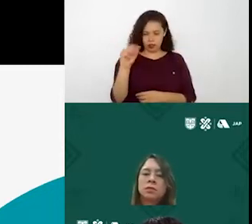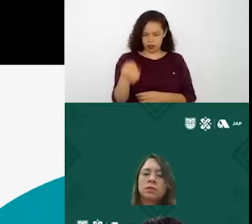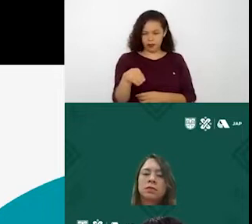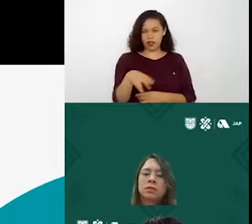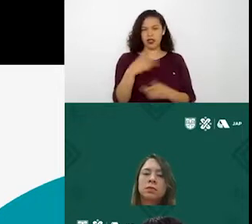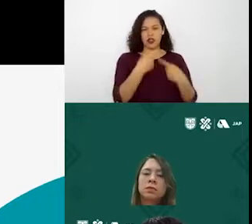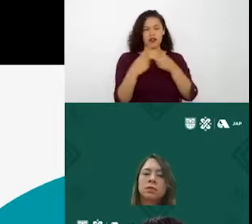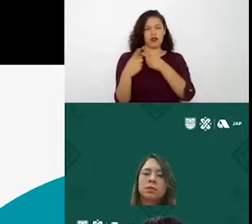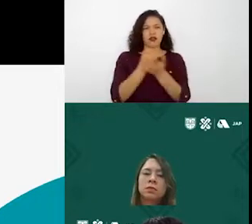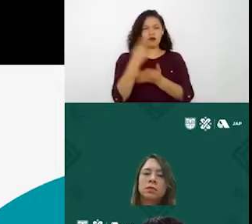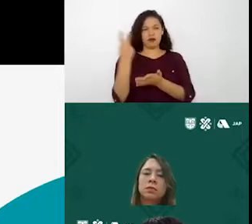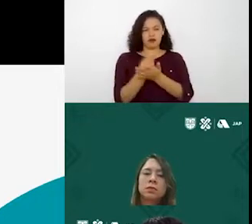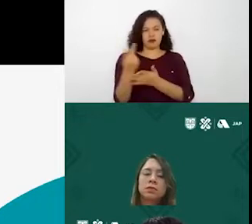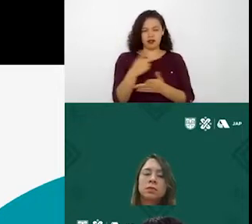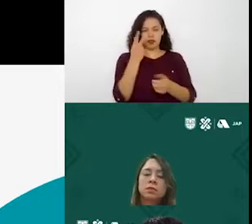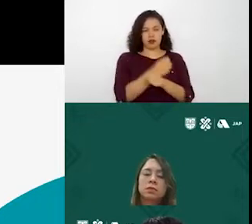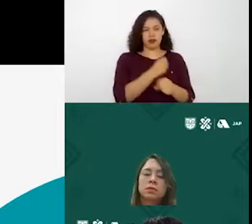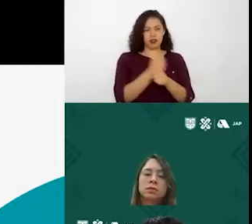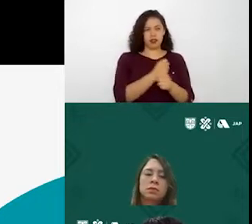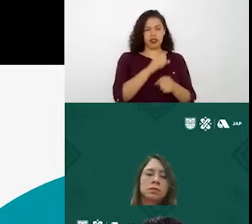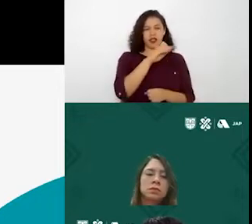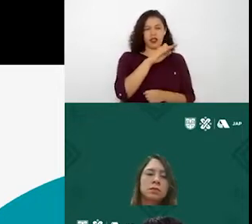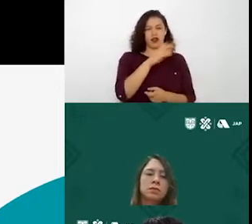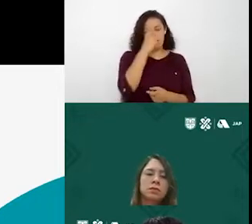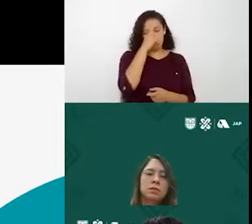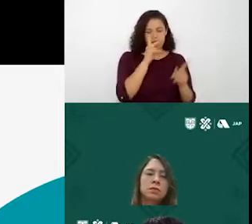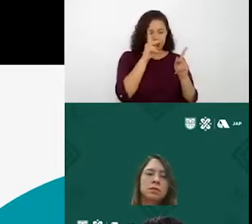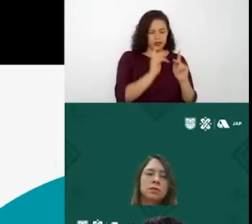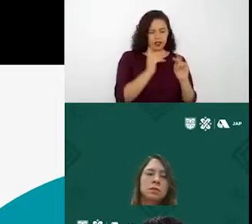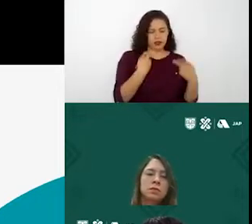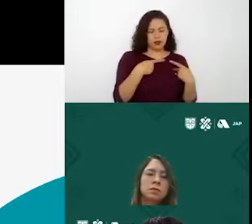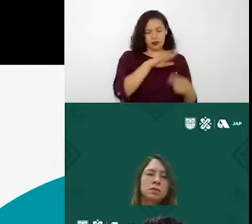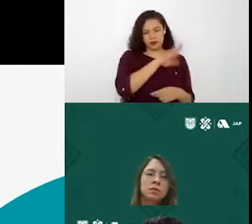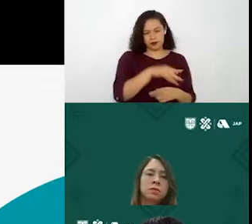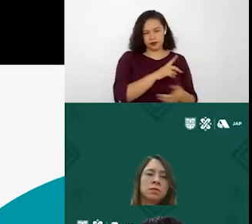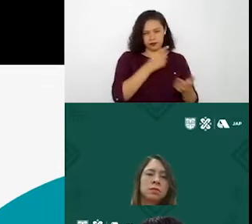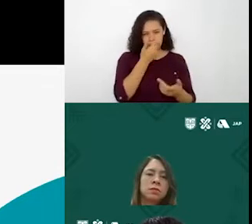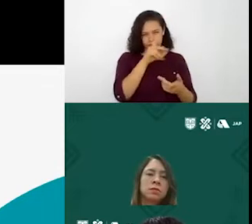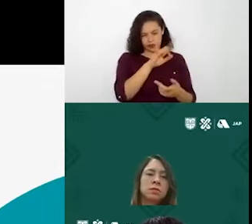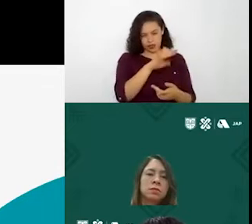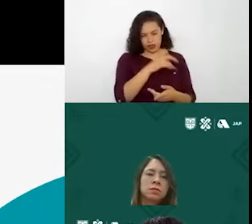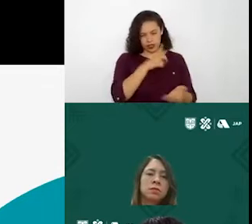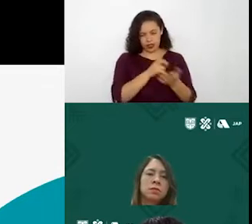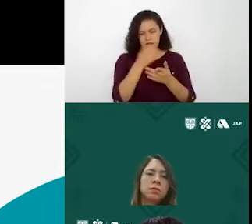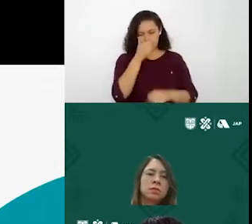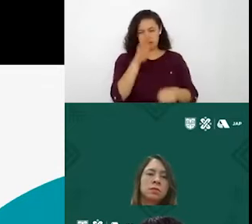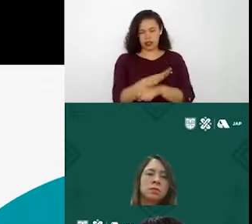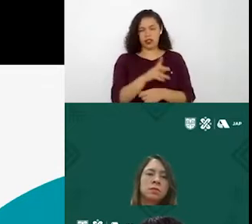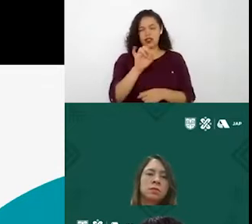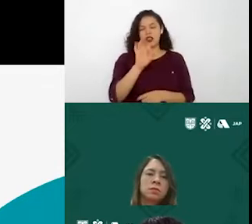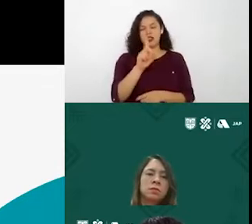diplomados en práctica forense de derecho fiscal derecho administrativo del Distrito Federal derecho inmobiliario